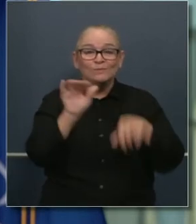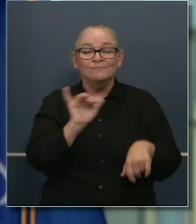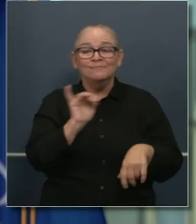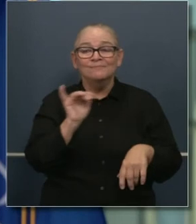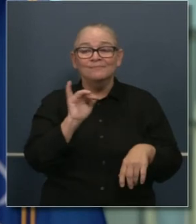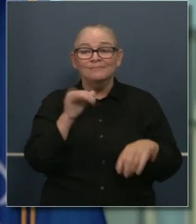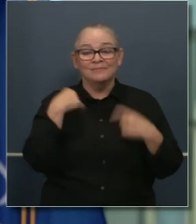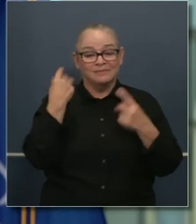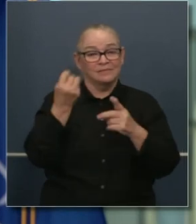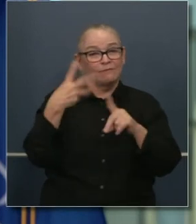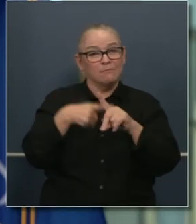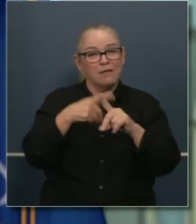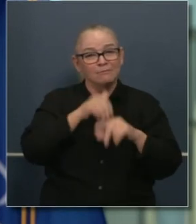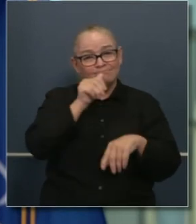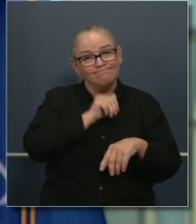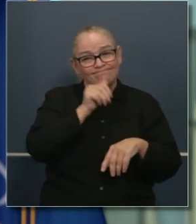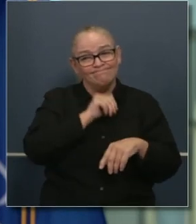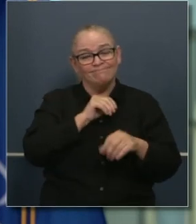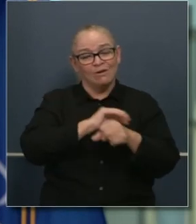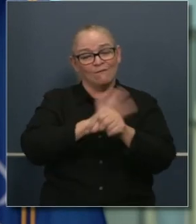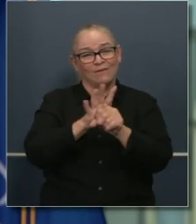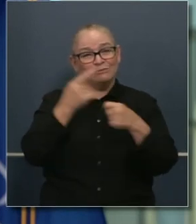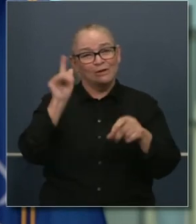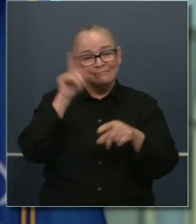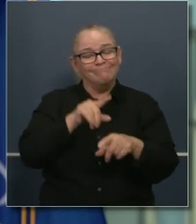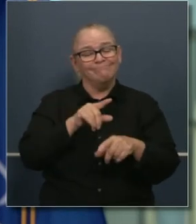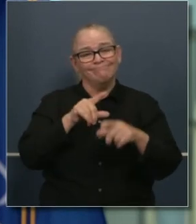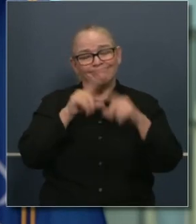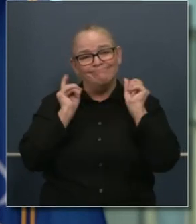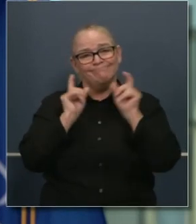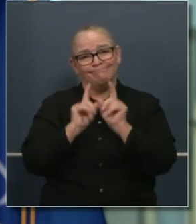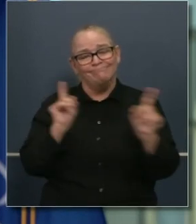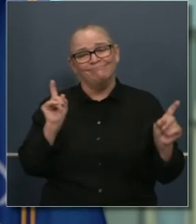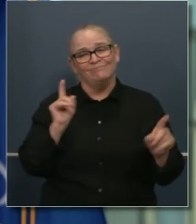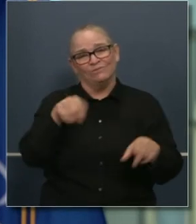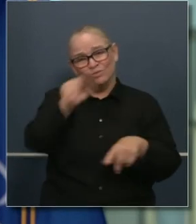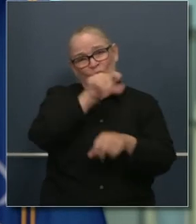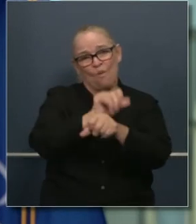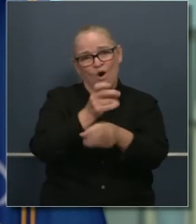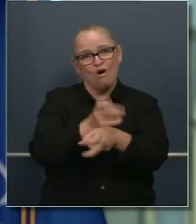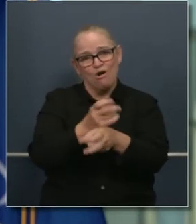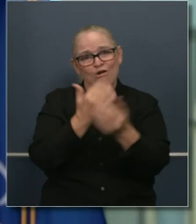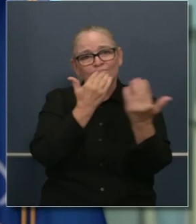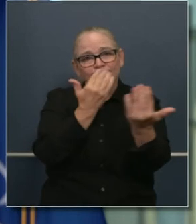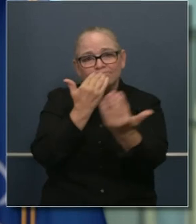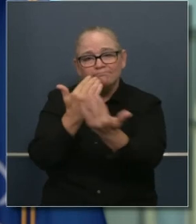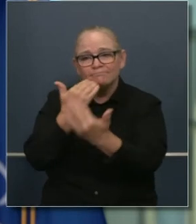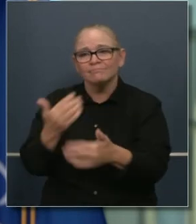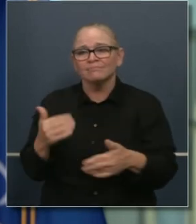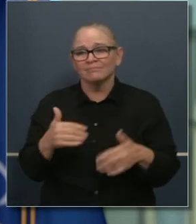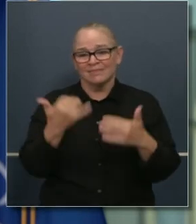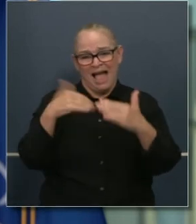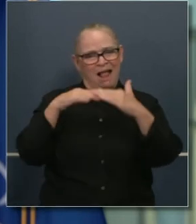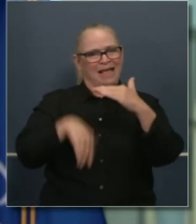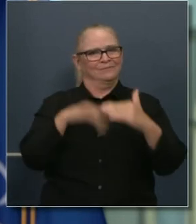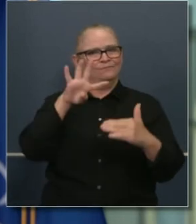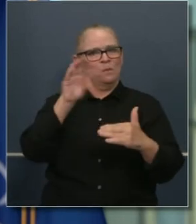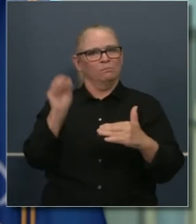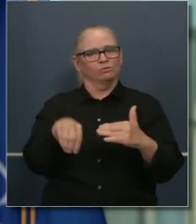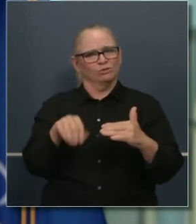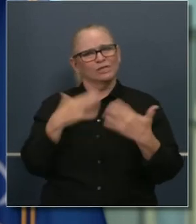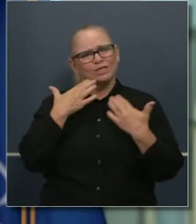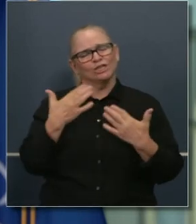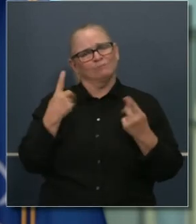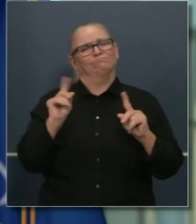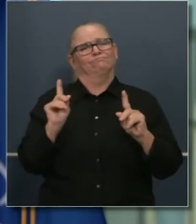últimos meses para mitigar la transmisión de kobe 19 los números han bajado por debajo del 4 por ciento